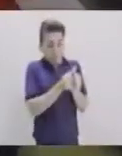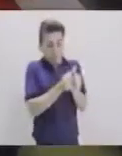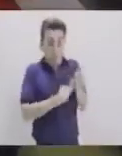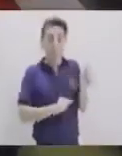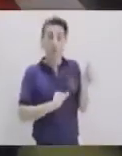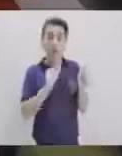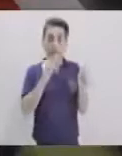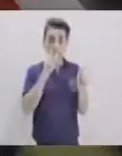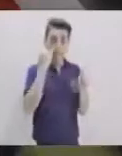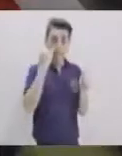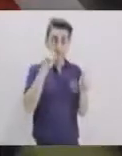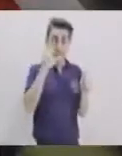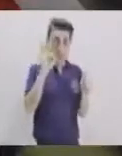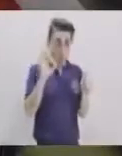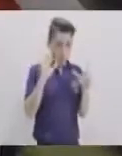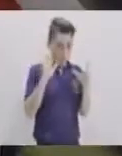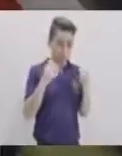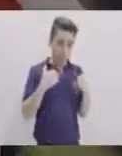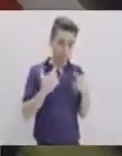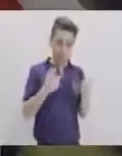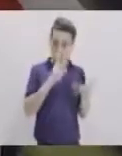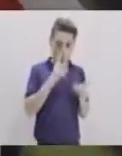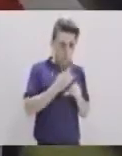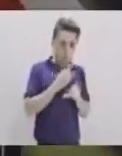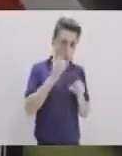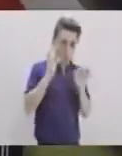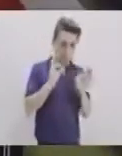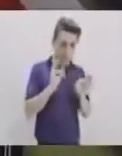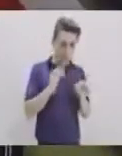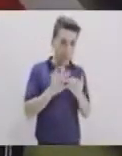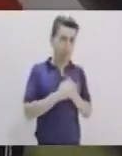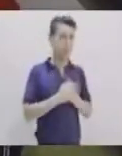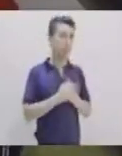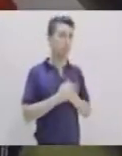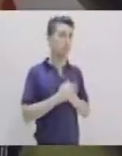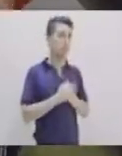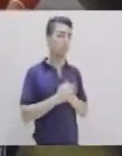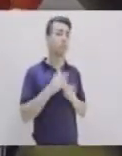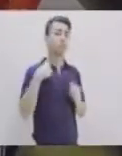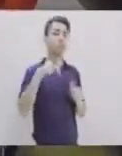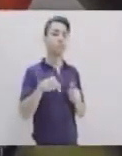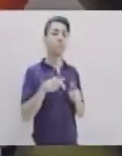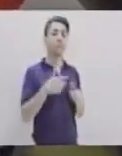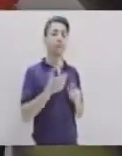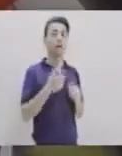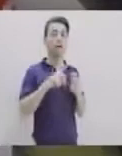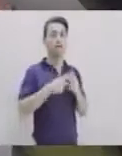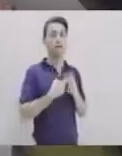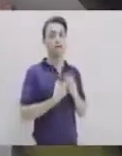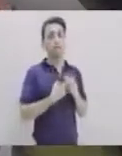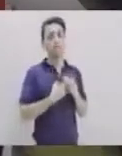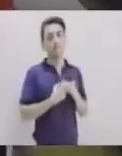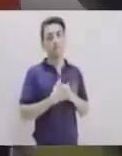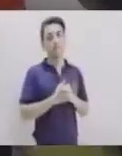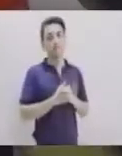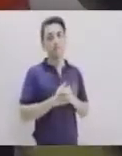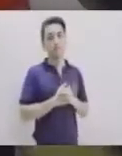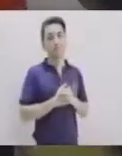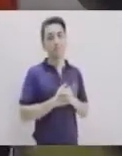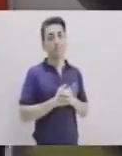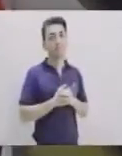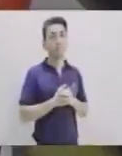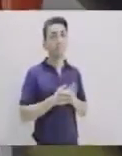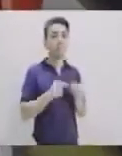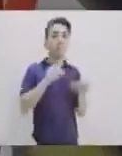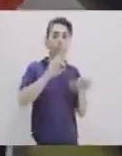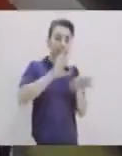puede causar algún tipo de daño si en dado caso no la utilizamos adecuadamente. Vamos a comenzar a